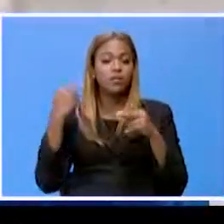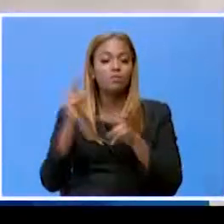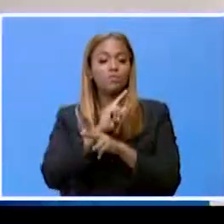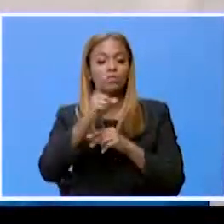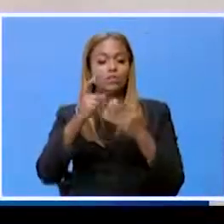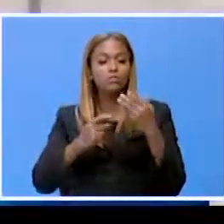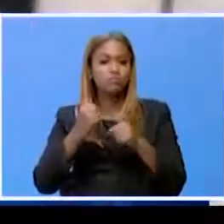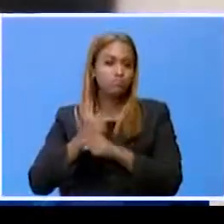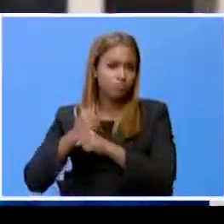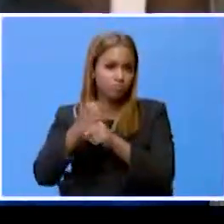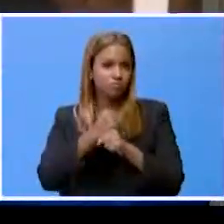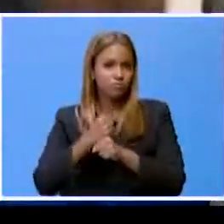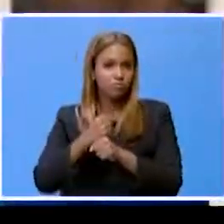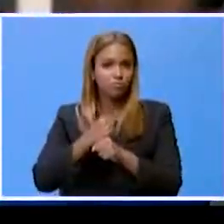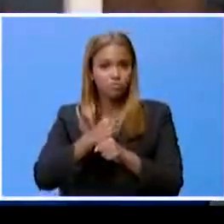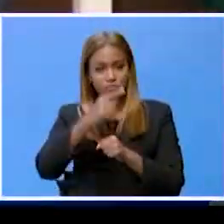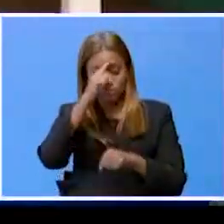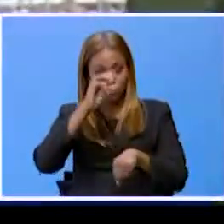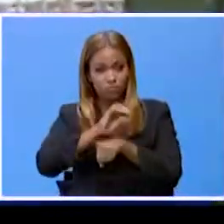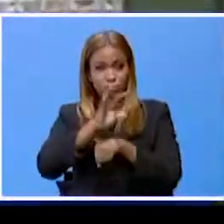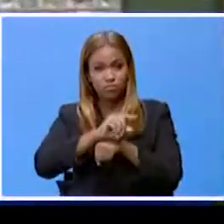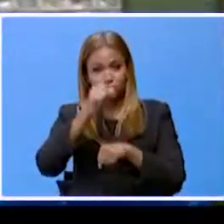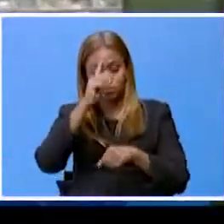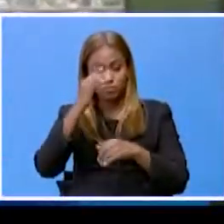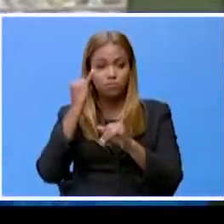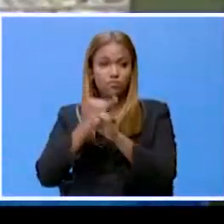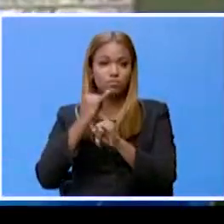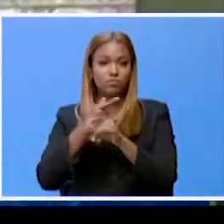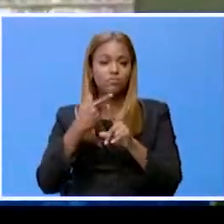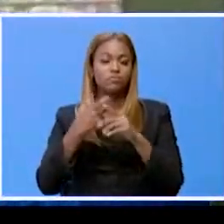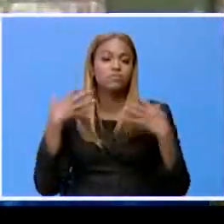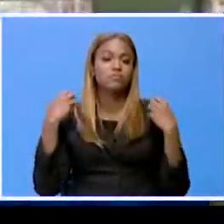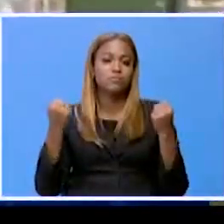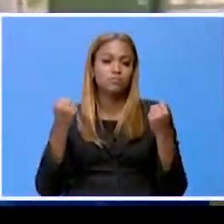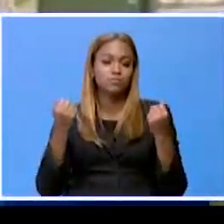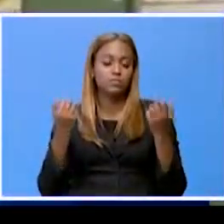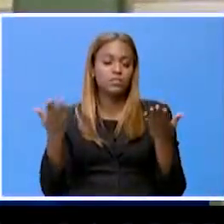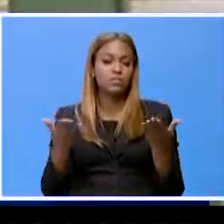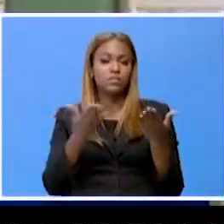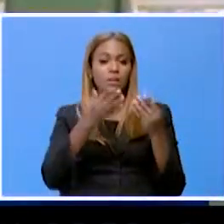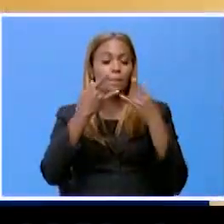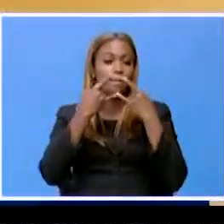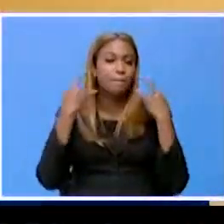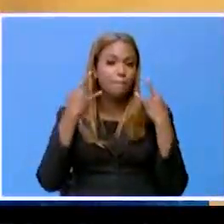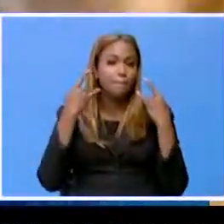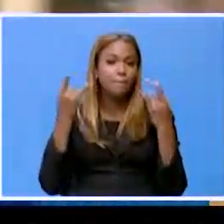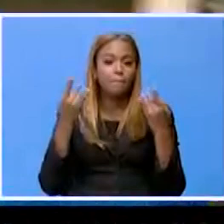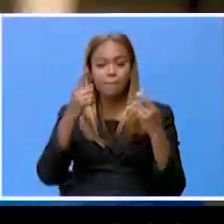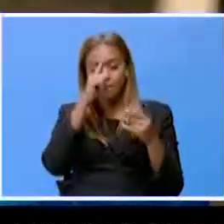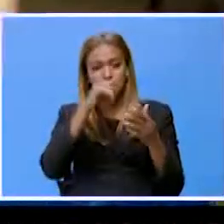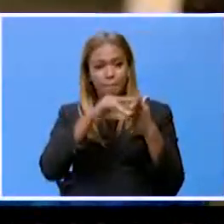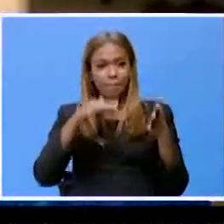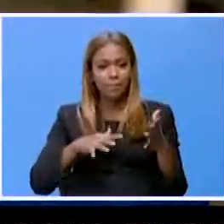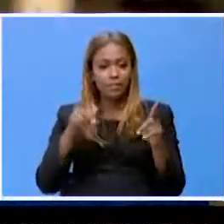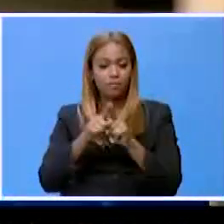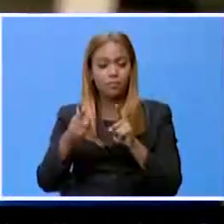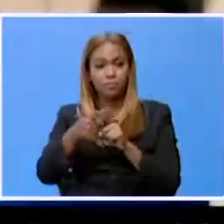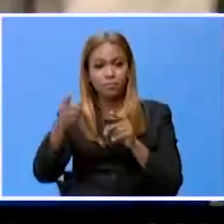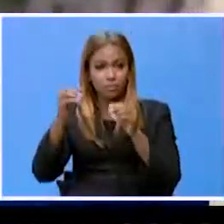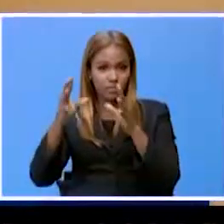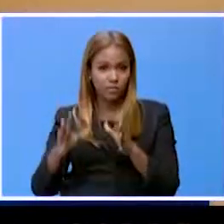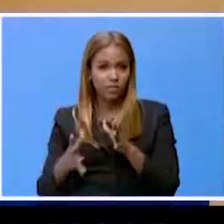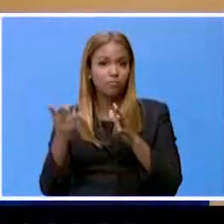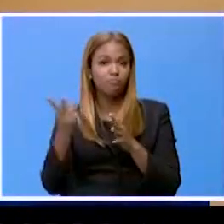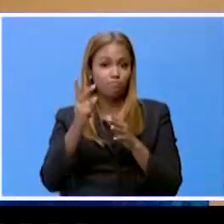de bioseguridad recomendados por los organismos de salud, como son mascarillas tanto para los estudiantes como para los